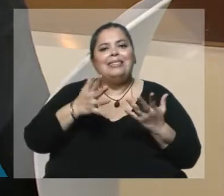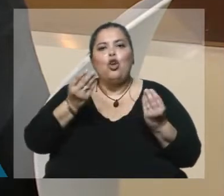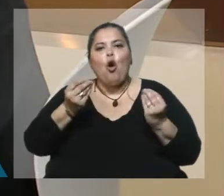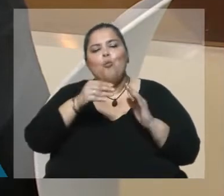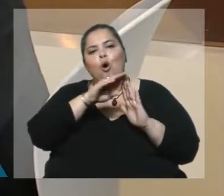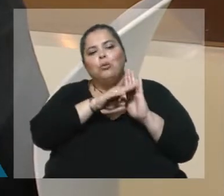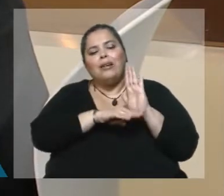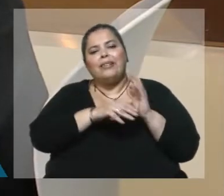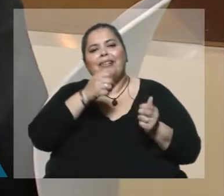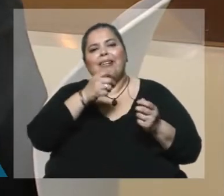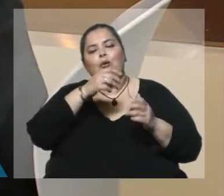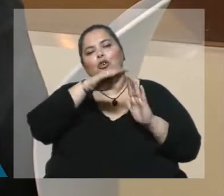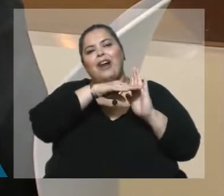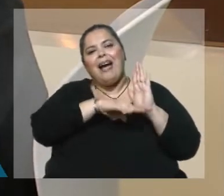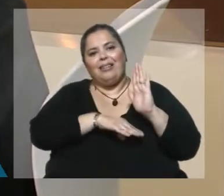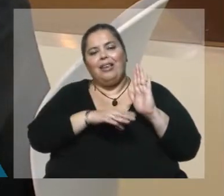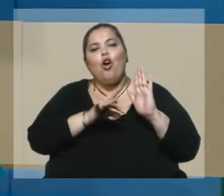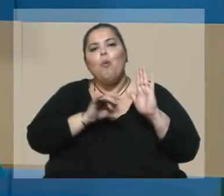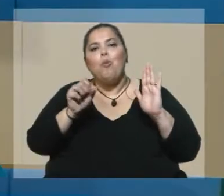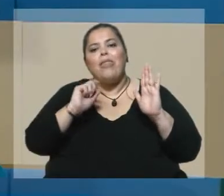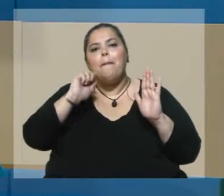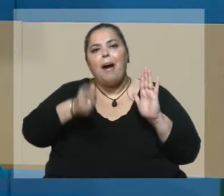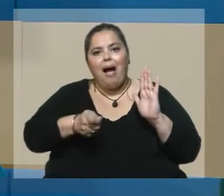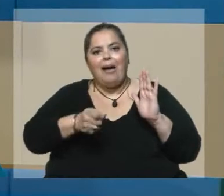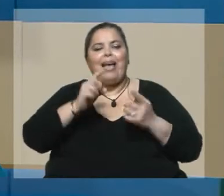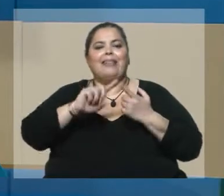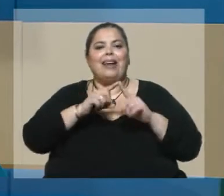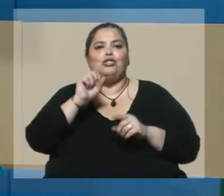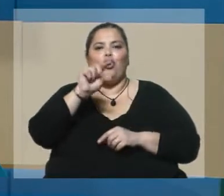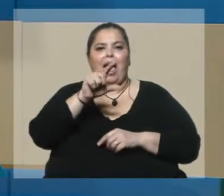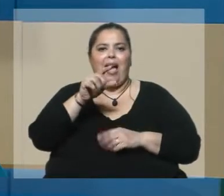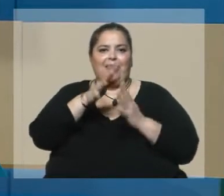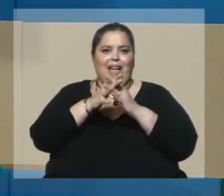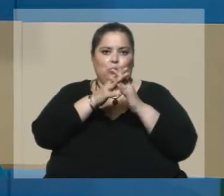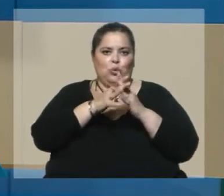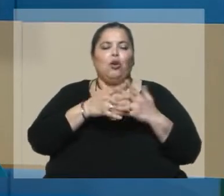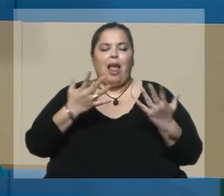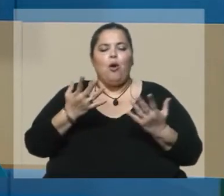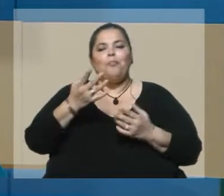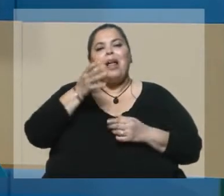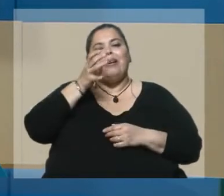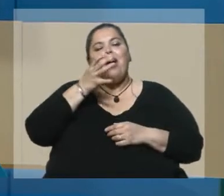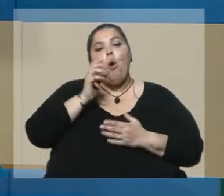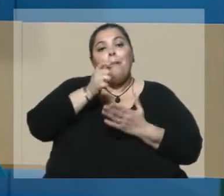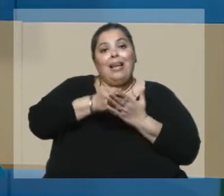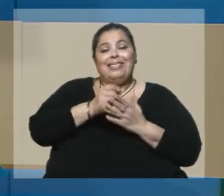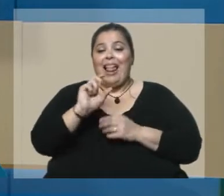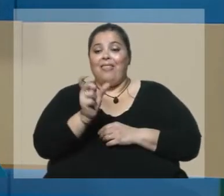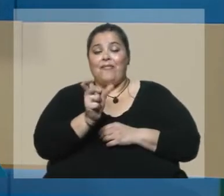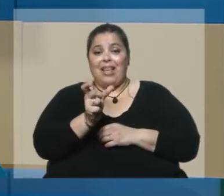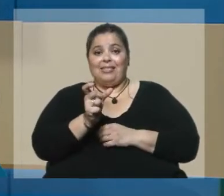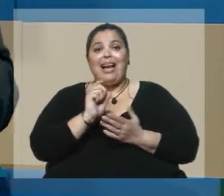capacidad de pagar verdad en relación a Estados Unidos exactamente el riesgo país En definitiva es el diferencial entre lo que paga Uruguay por